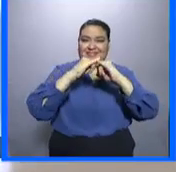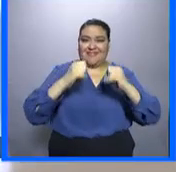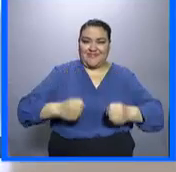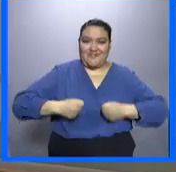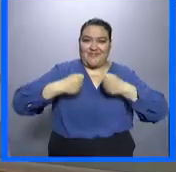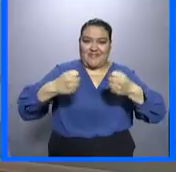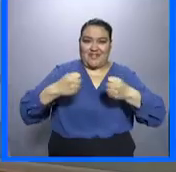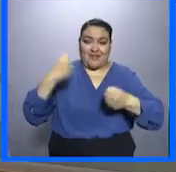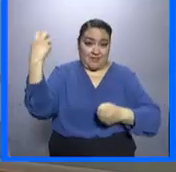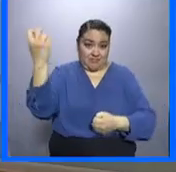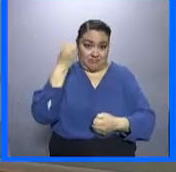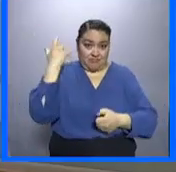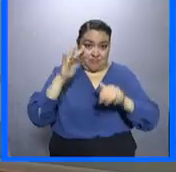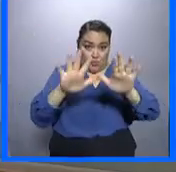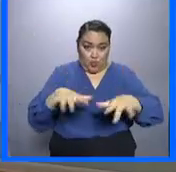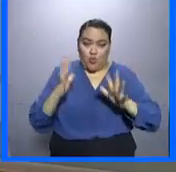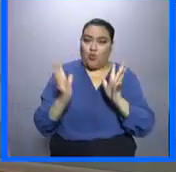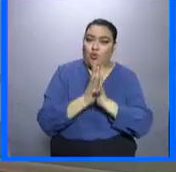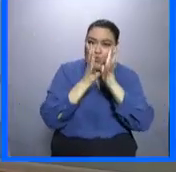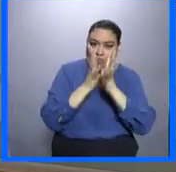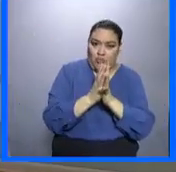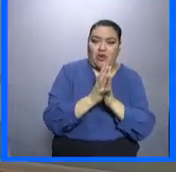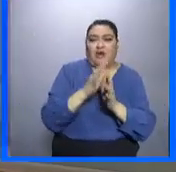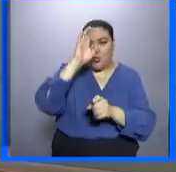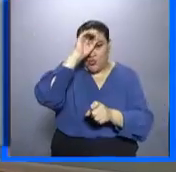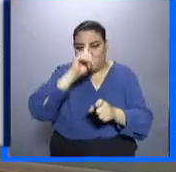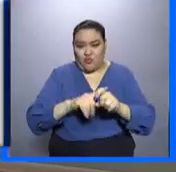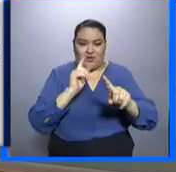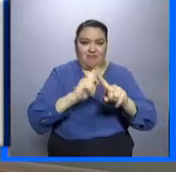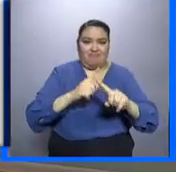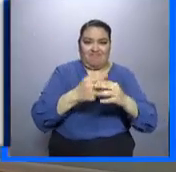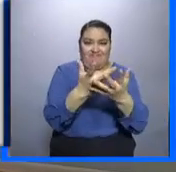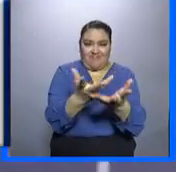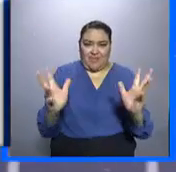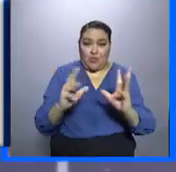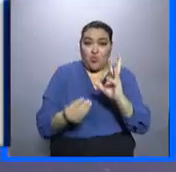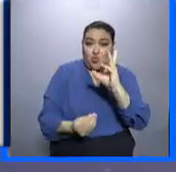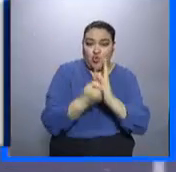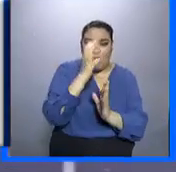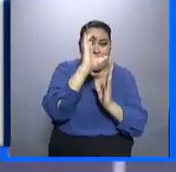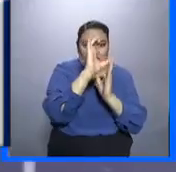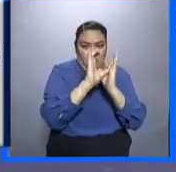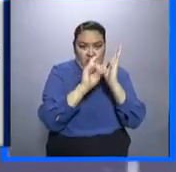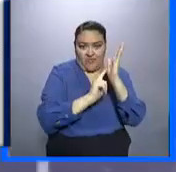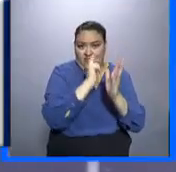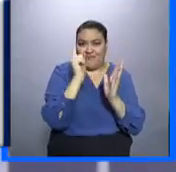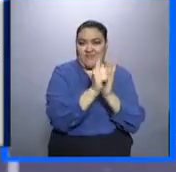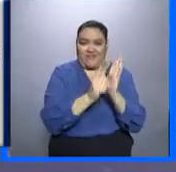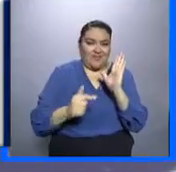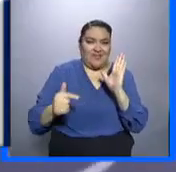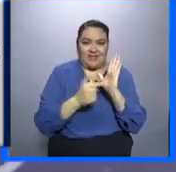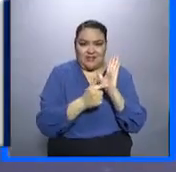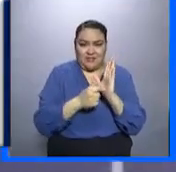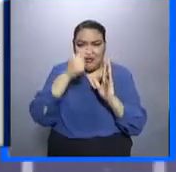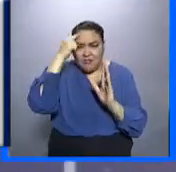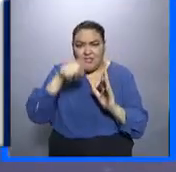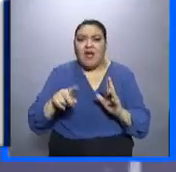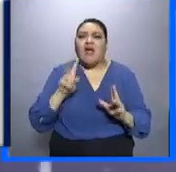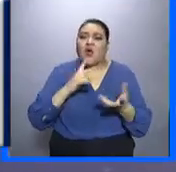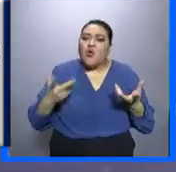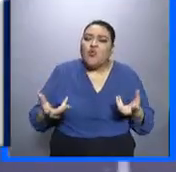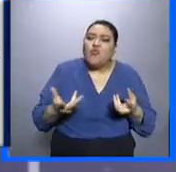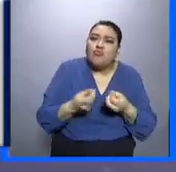con el Foro Democracia, Pluralismo e Interculturalidad hacia un nuevo constitucionalismo. El objetivo es realizar un